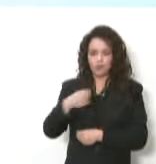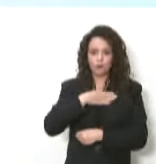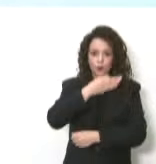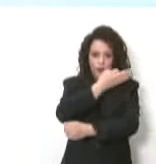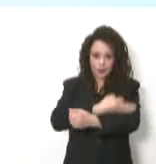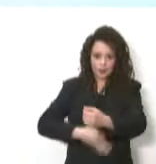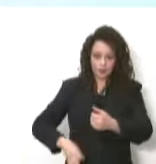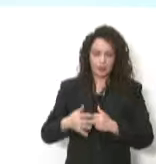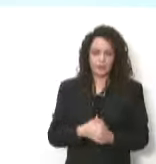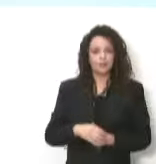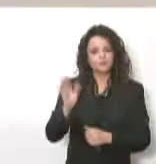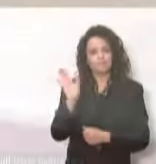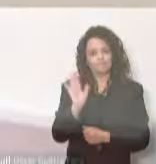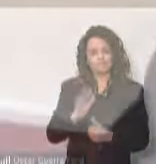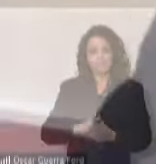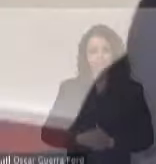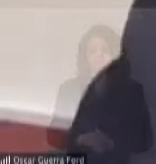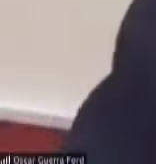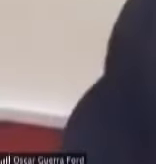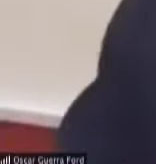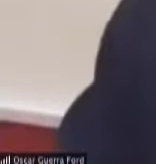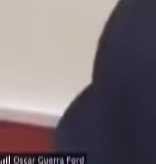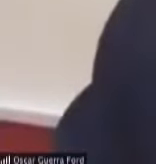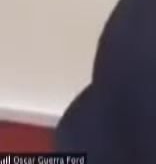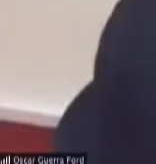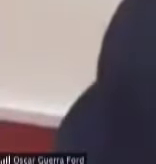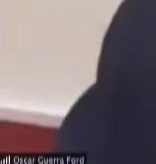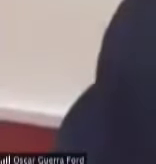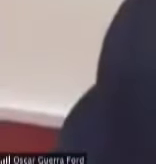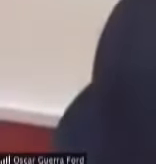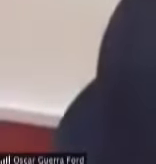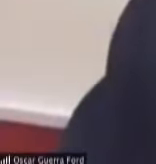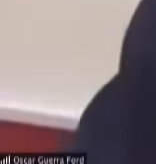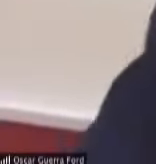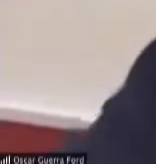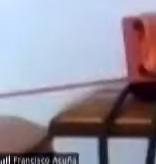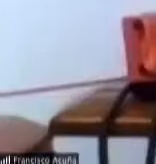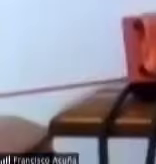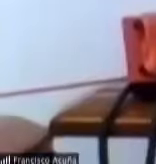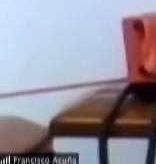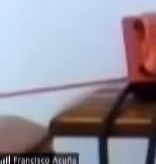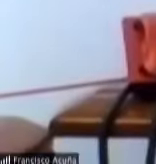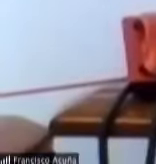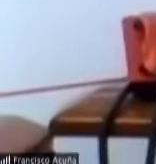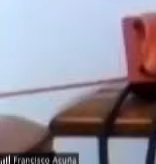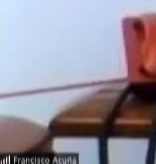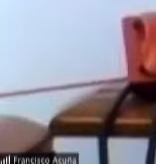Hasta luego, buenas tardes. Buenas tardes, gracias. Gracias a todos.